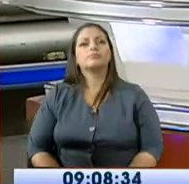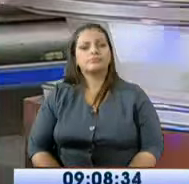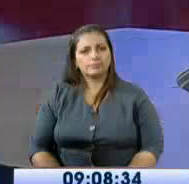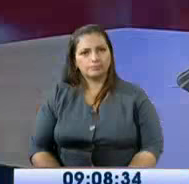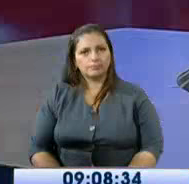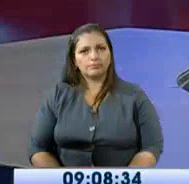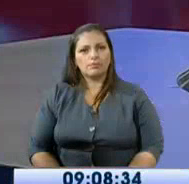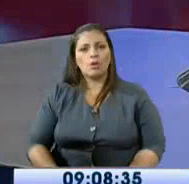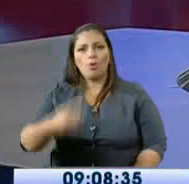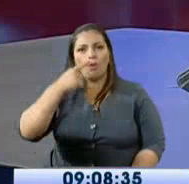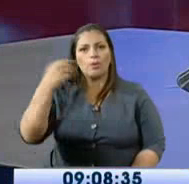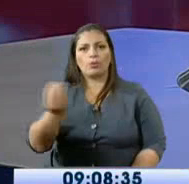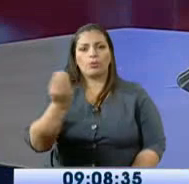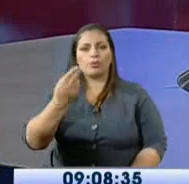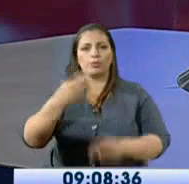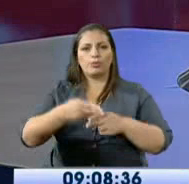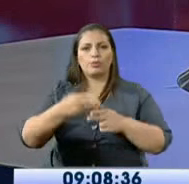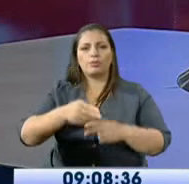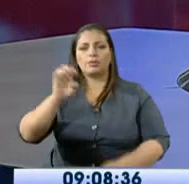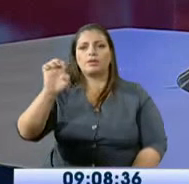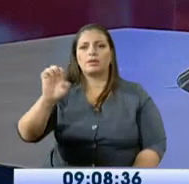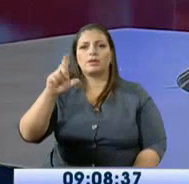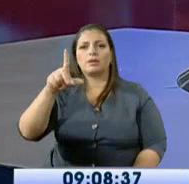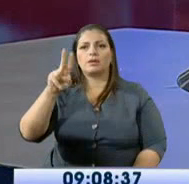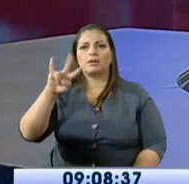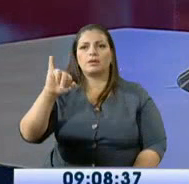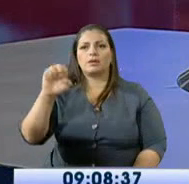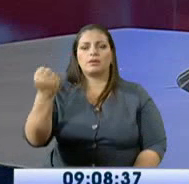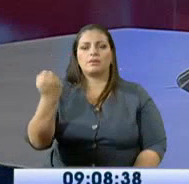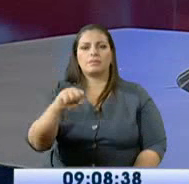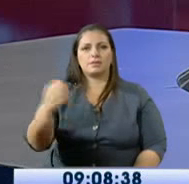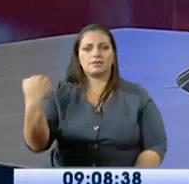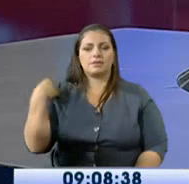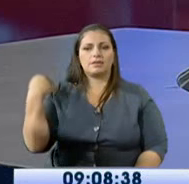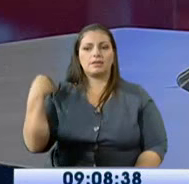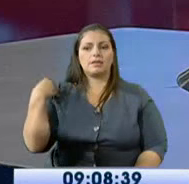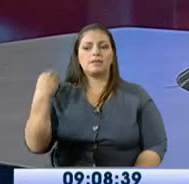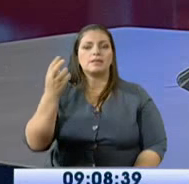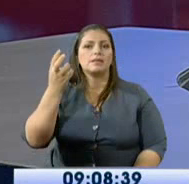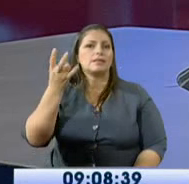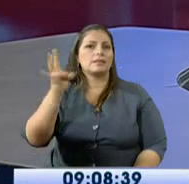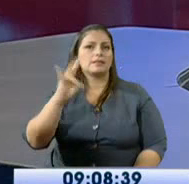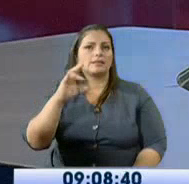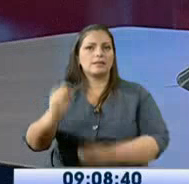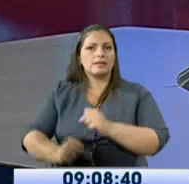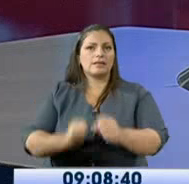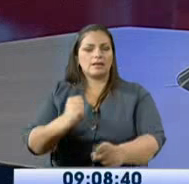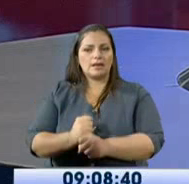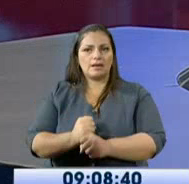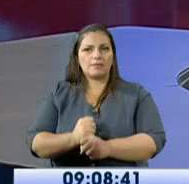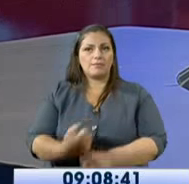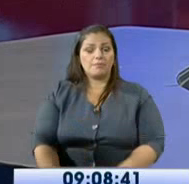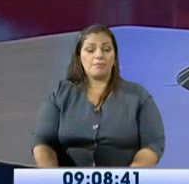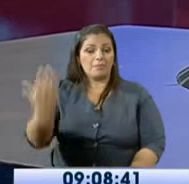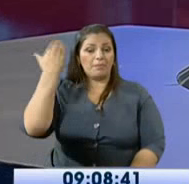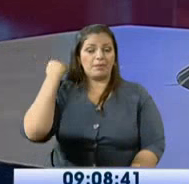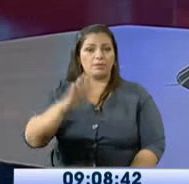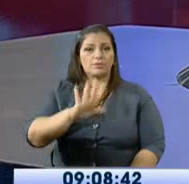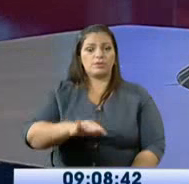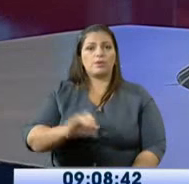Torres, de 17 años de edad, desapareció el 5 de enero del 2016